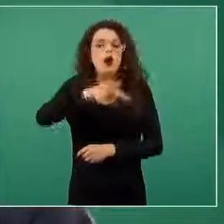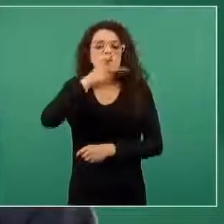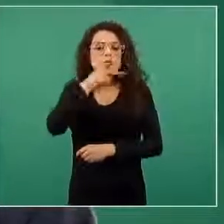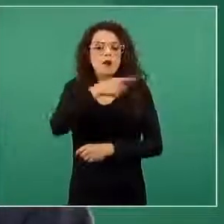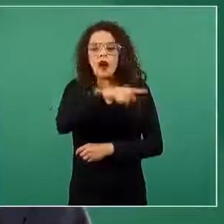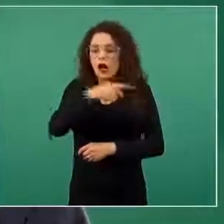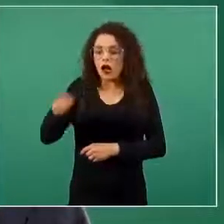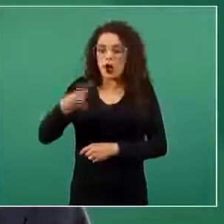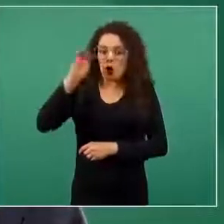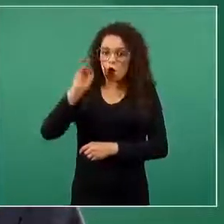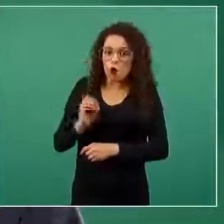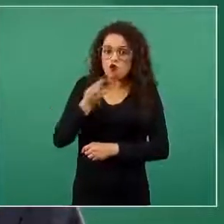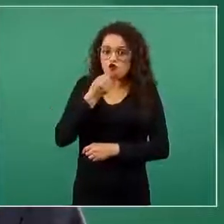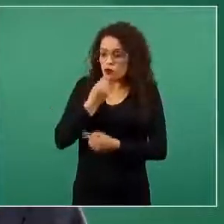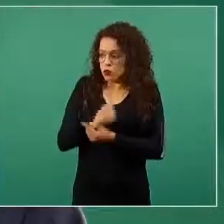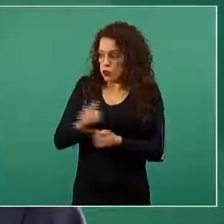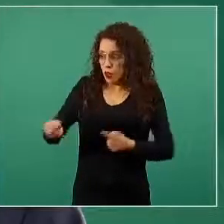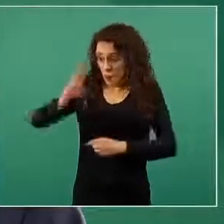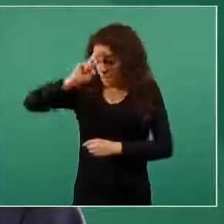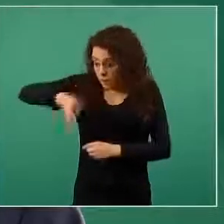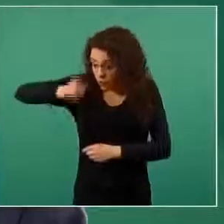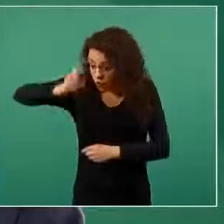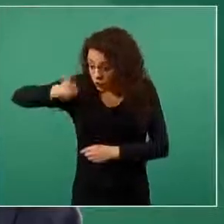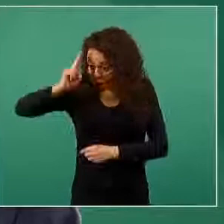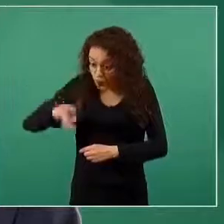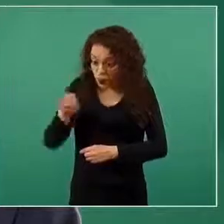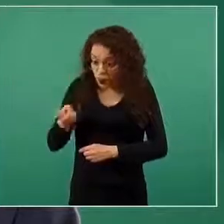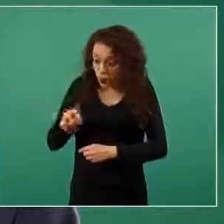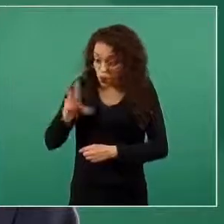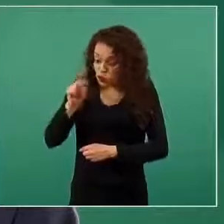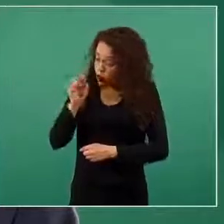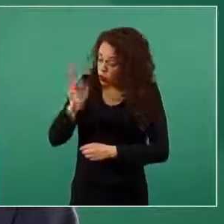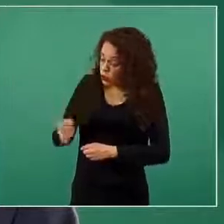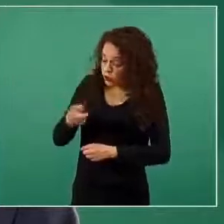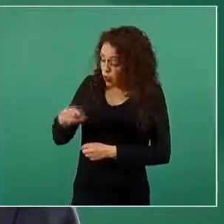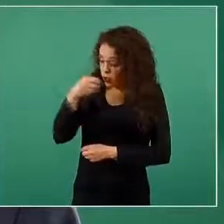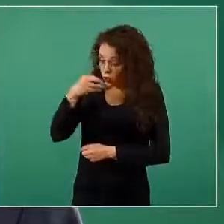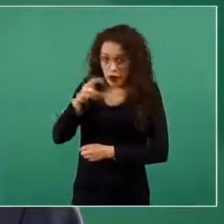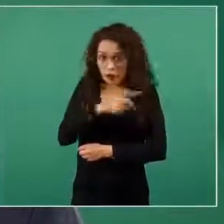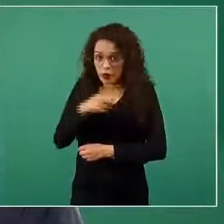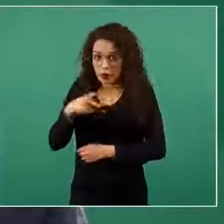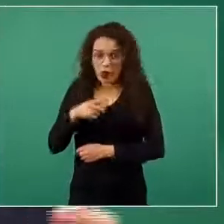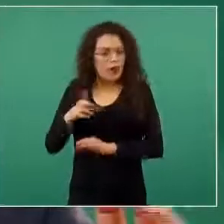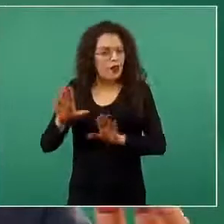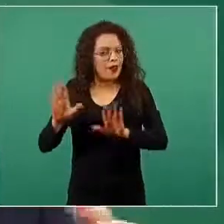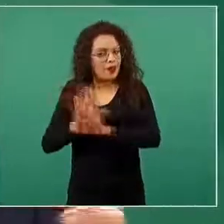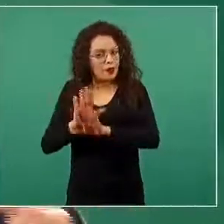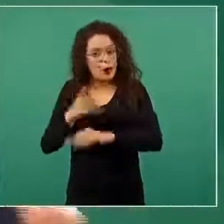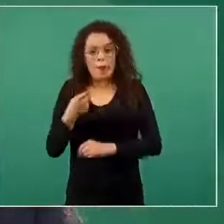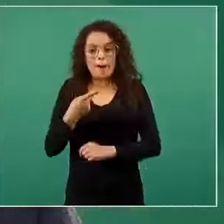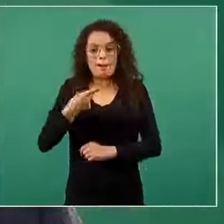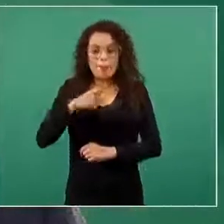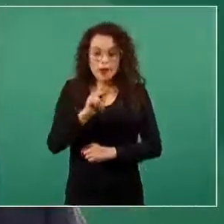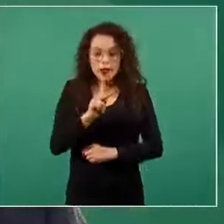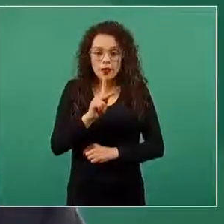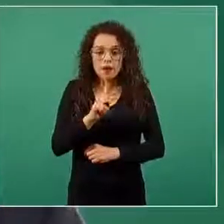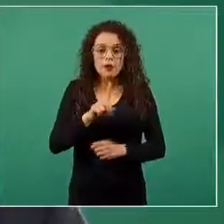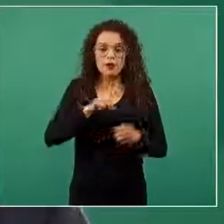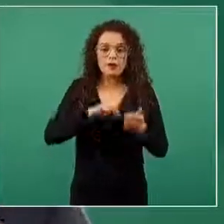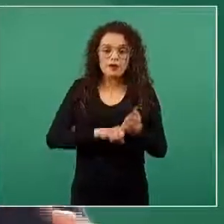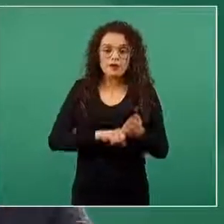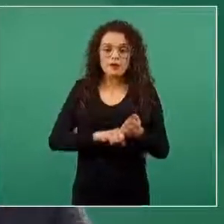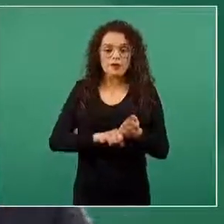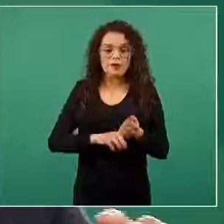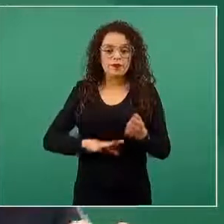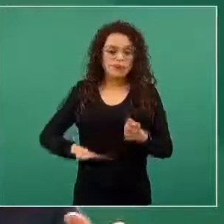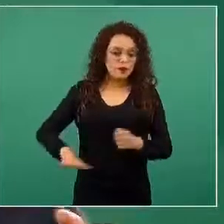o al propio niño o niña el acceso a la comida. Lo que sí pretende es que aquellos agentes